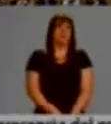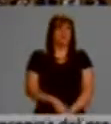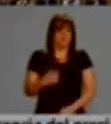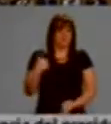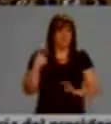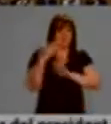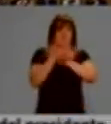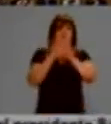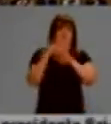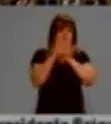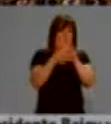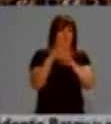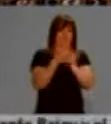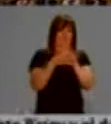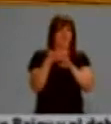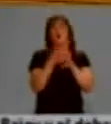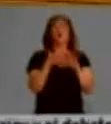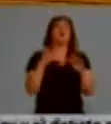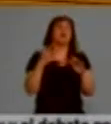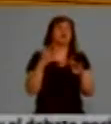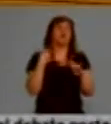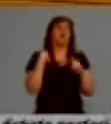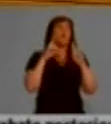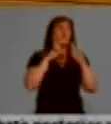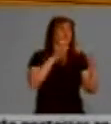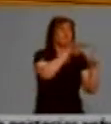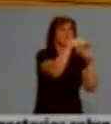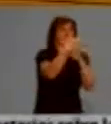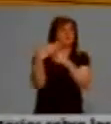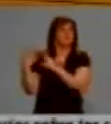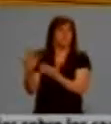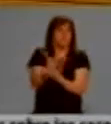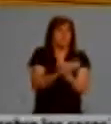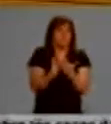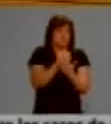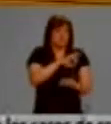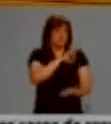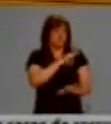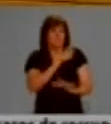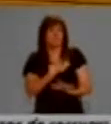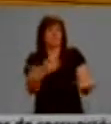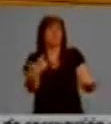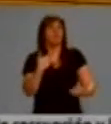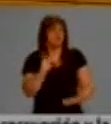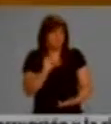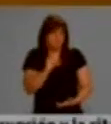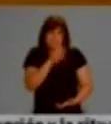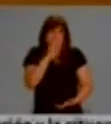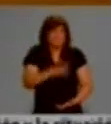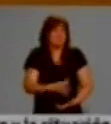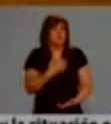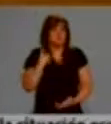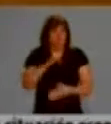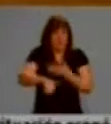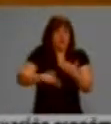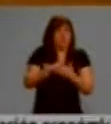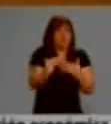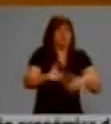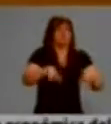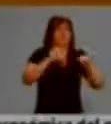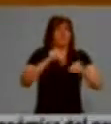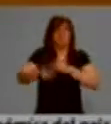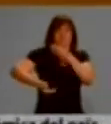Me refiero a todos los casos, señorías. Yo les aseguro que esperaré a que concluya el proceso judicial en